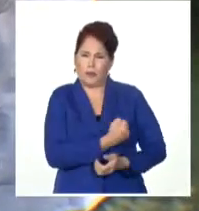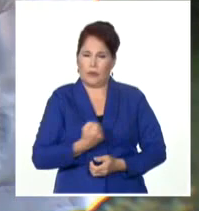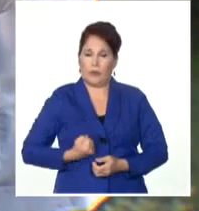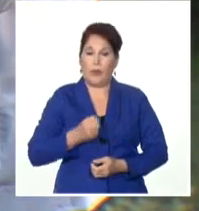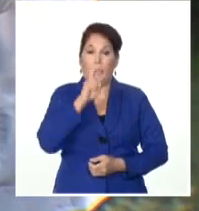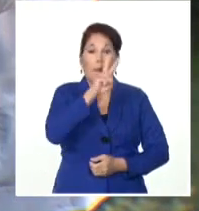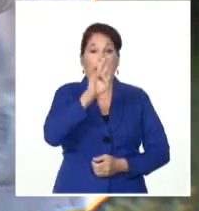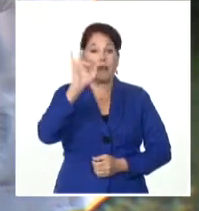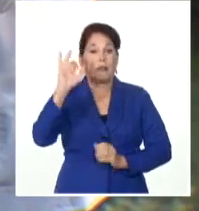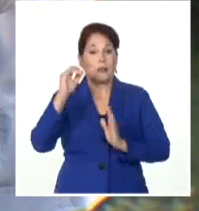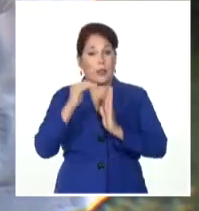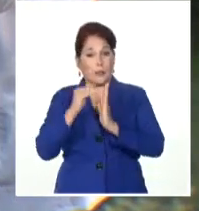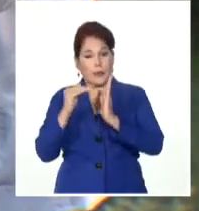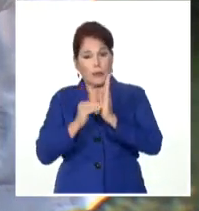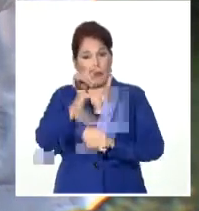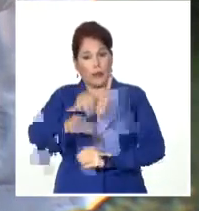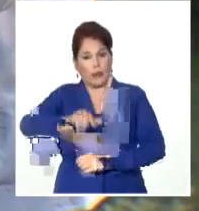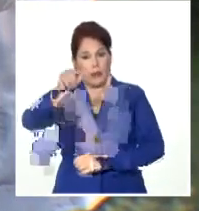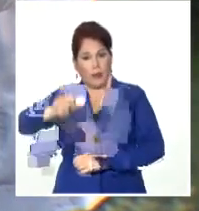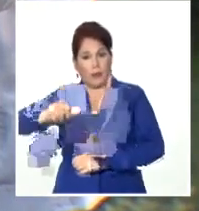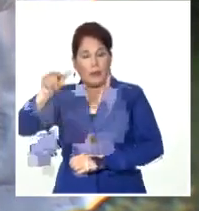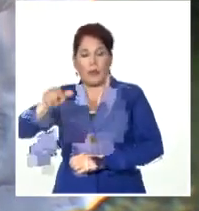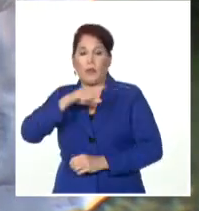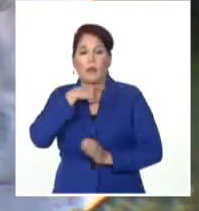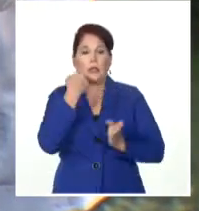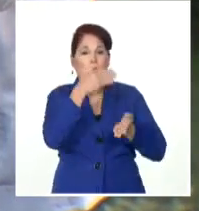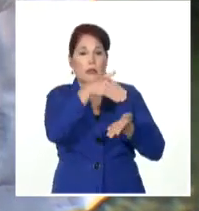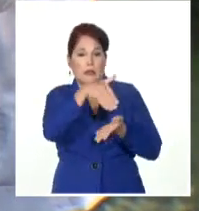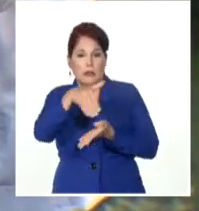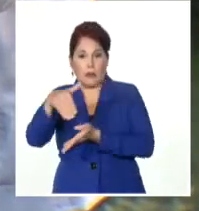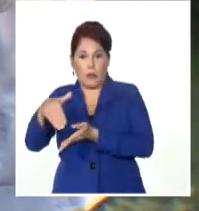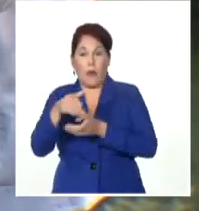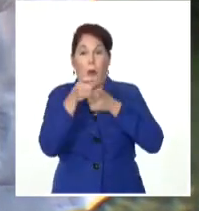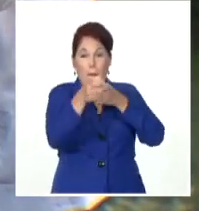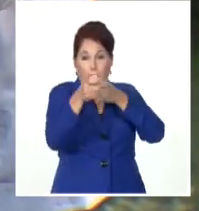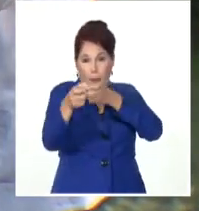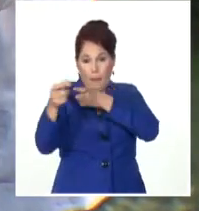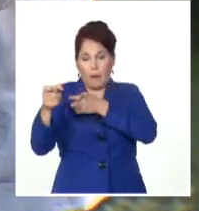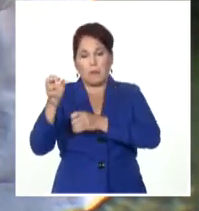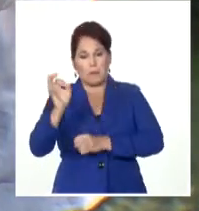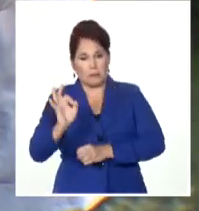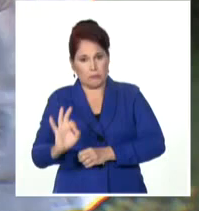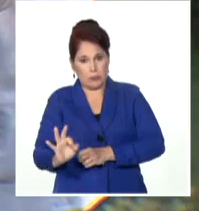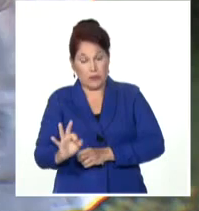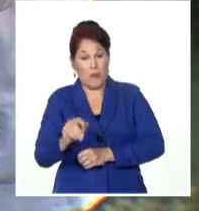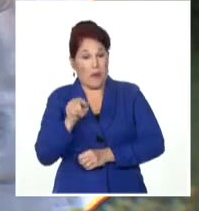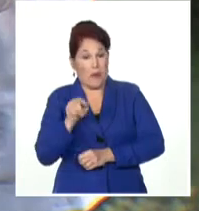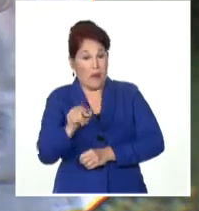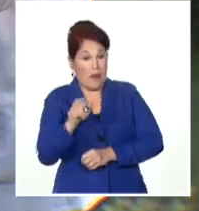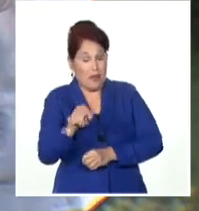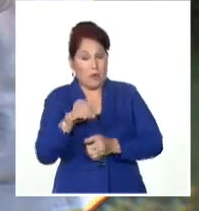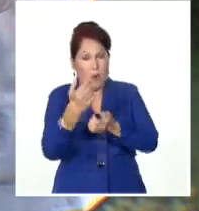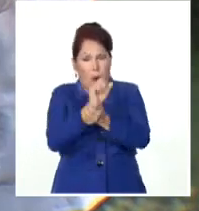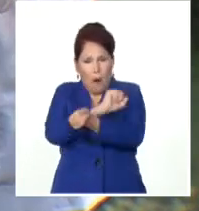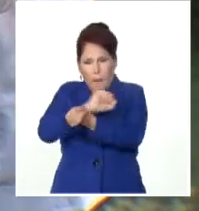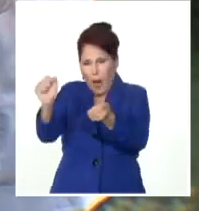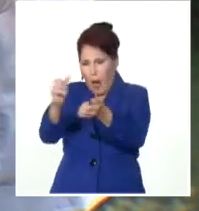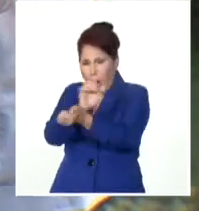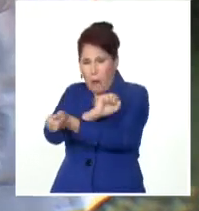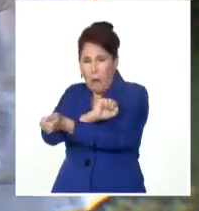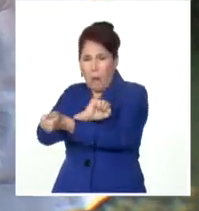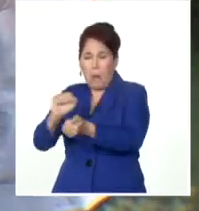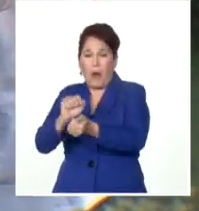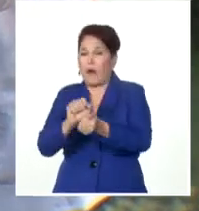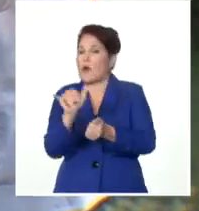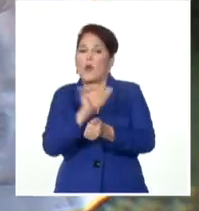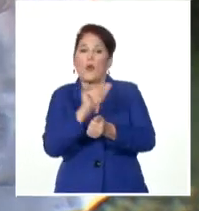27 millones de personas perdieron sus vidas en campos de batalla, bajo bombardeos, así como en